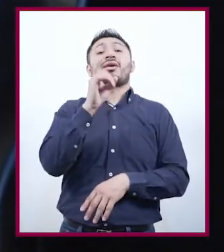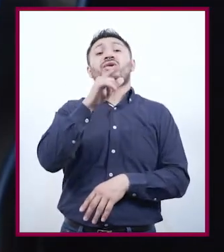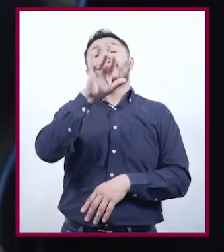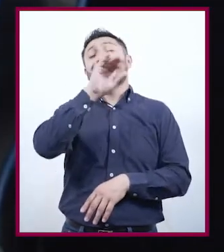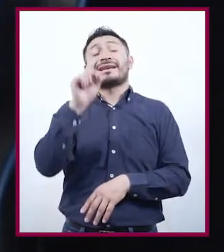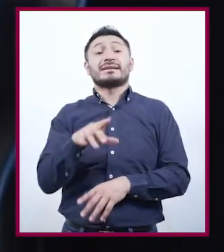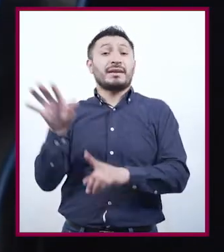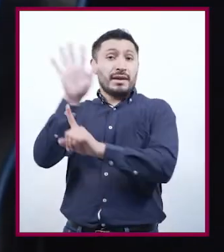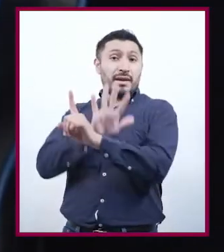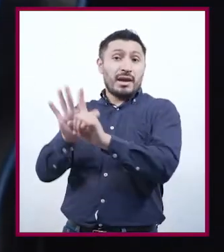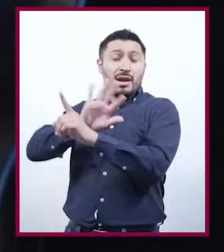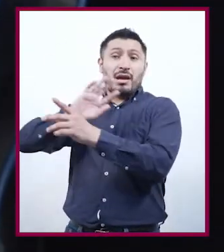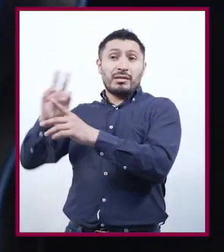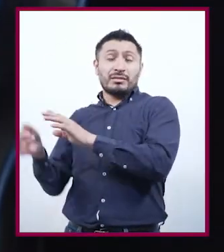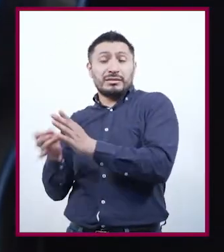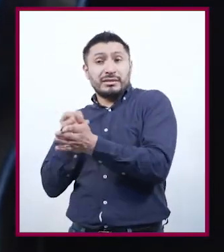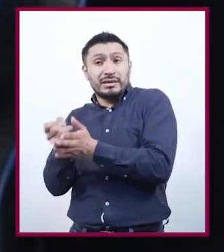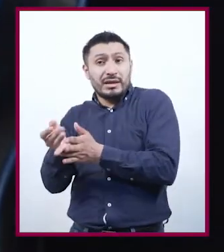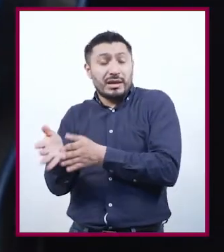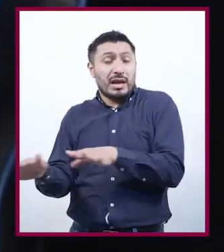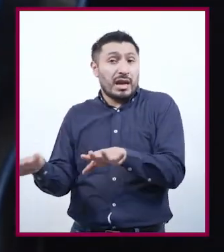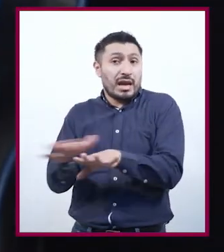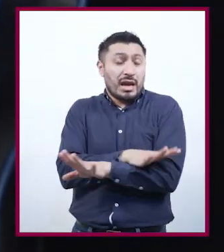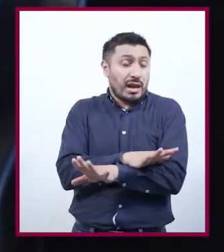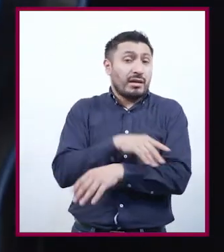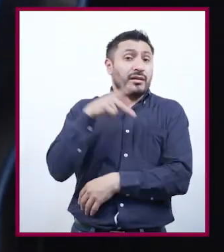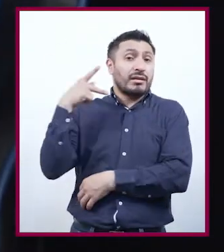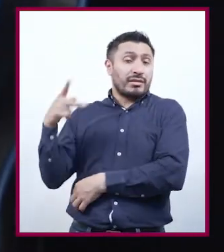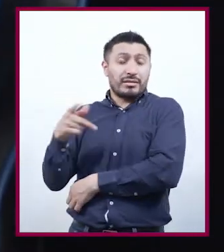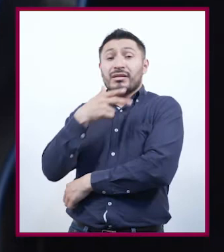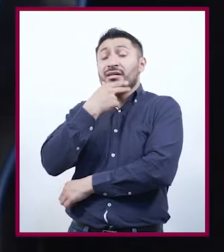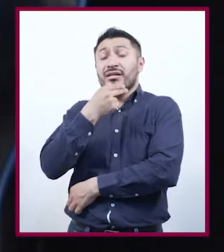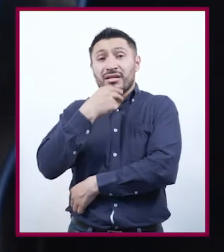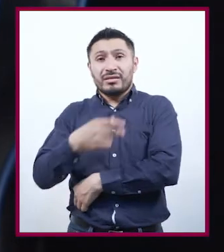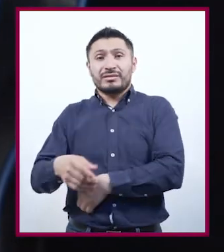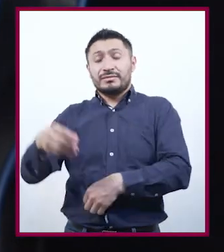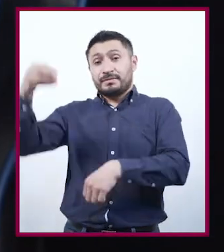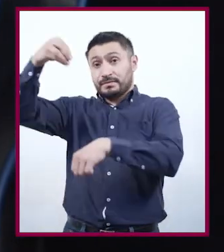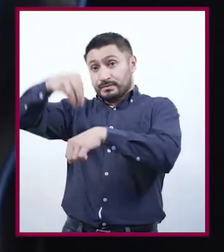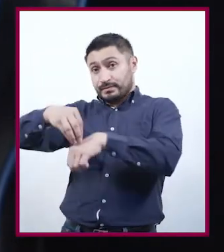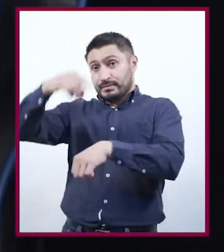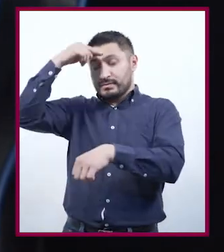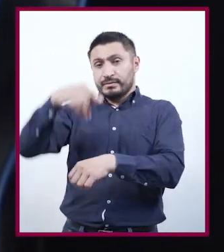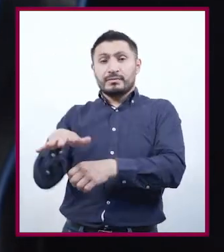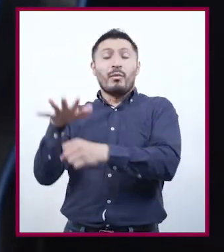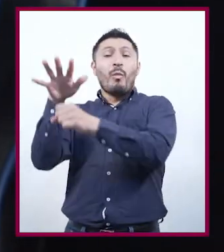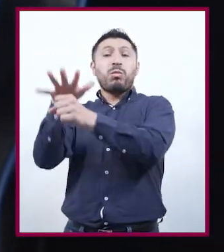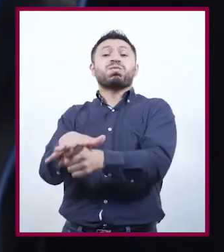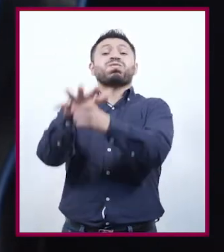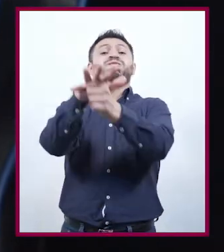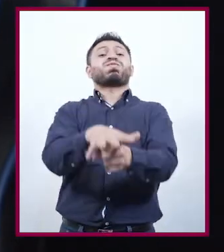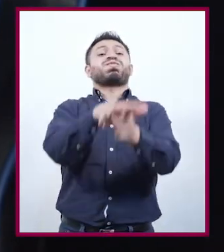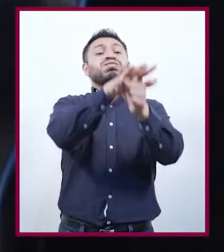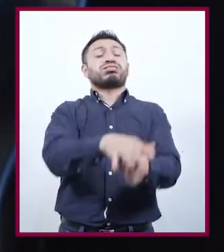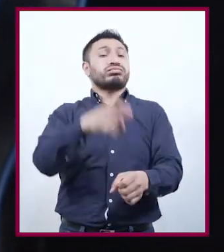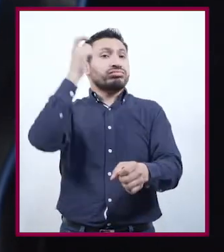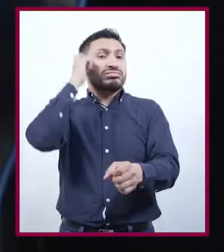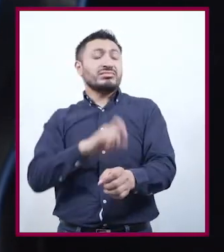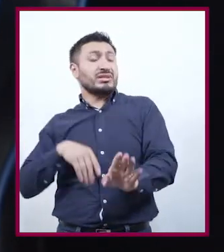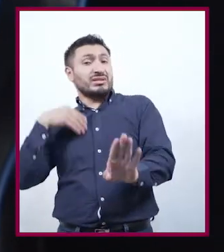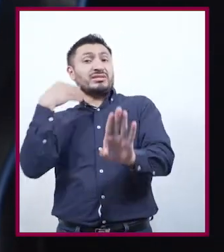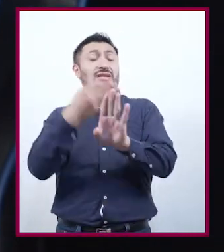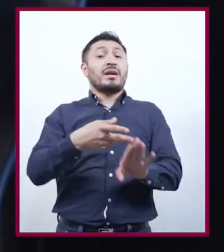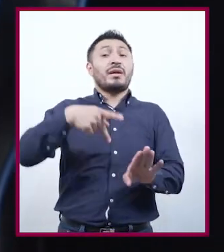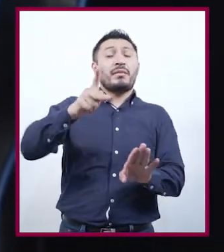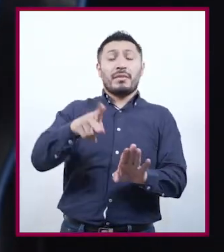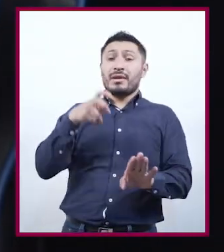fue quien lo persuadió de dar un giro en su postura, pues Iturbide fue designado para sofocar el movimiento rebelde de